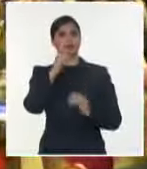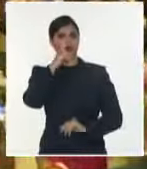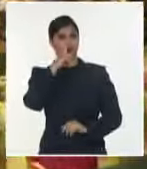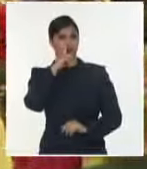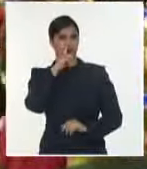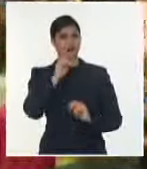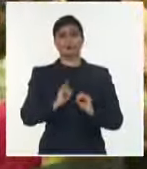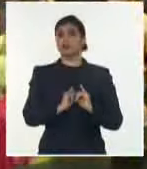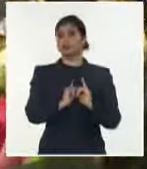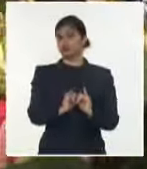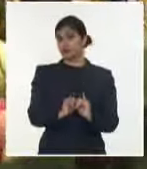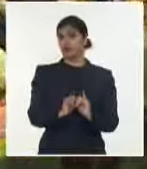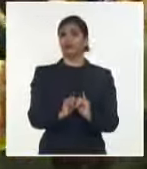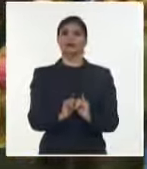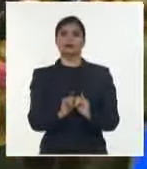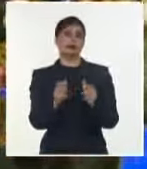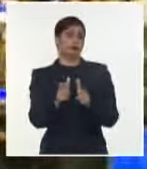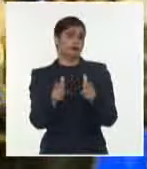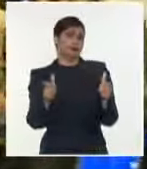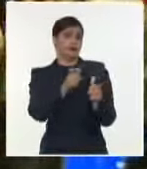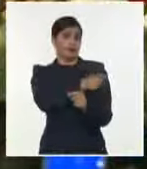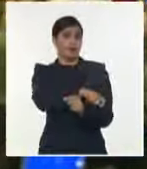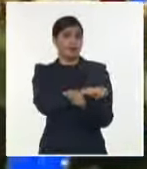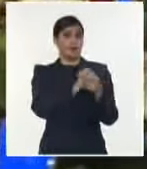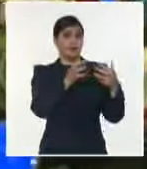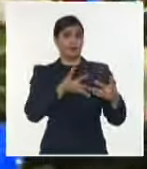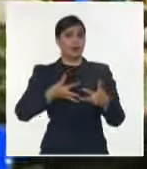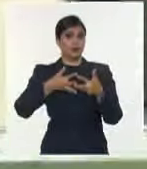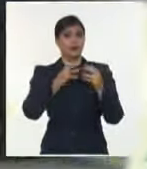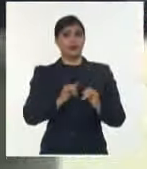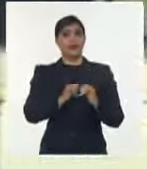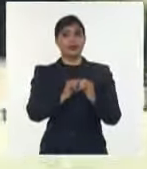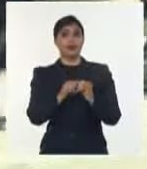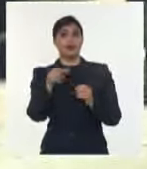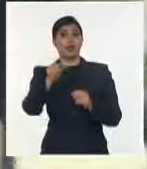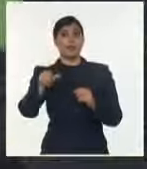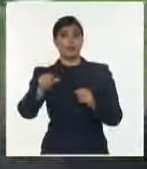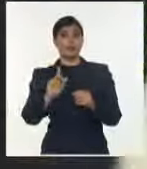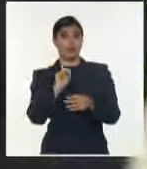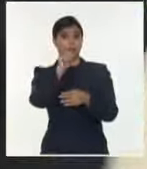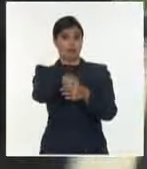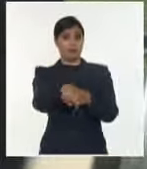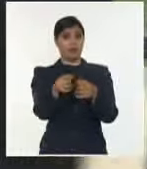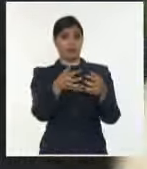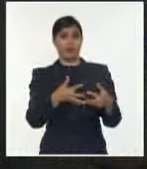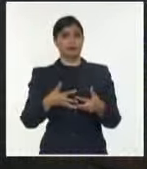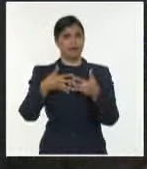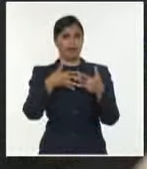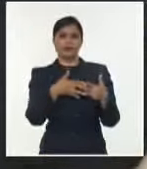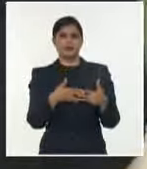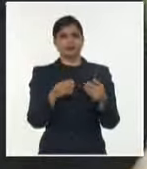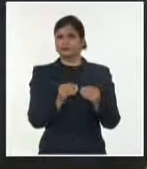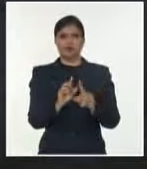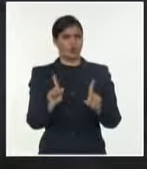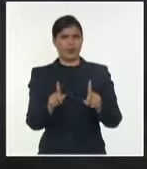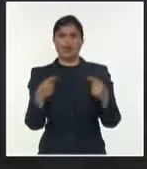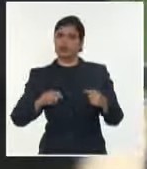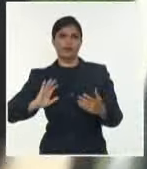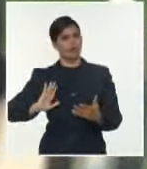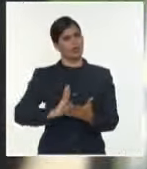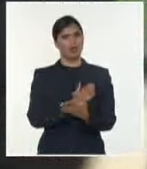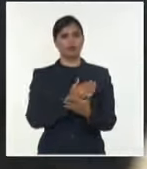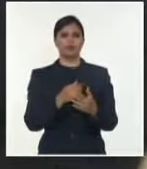más recientes, los estadounidenses consideran la migración como uno de los principales asuntos para decidir su voto en unos comicios en los que